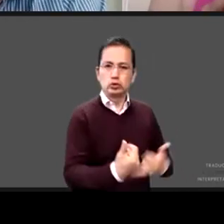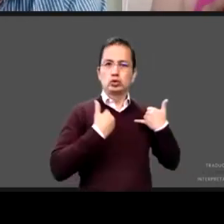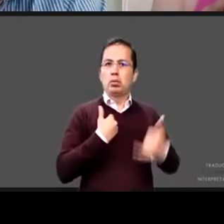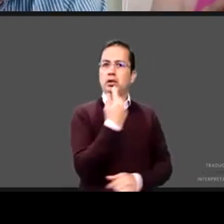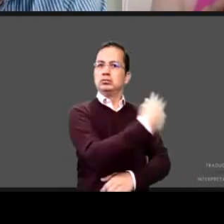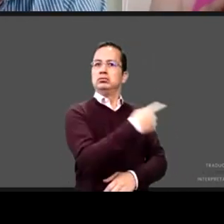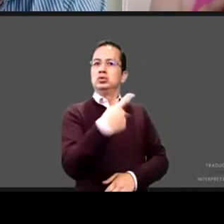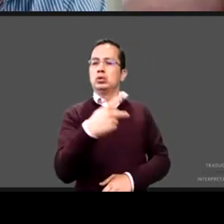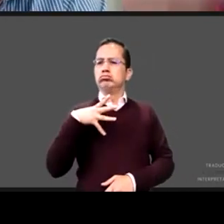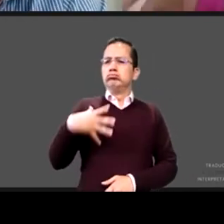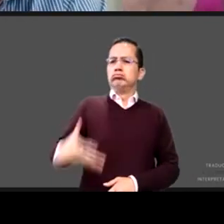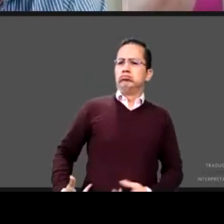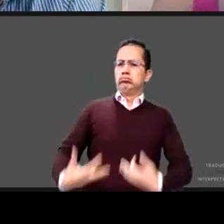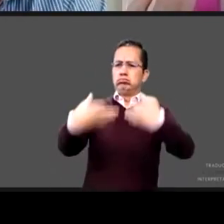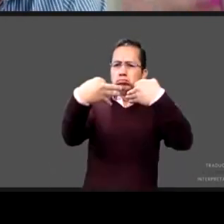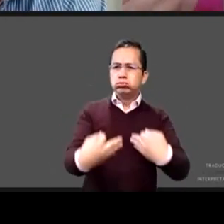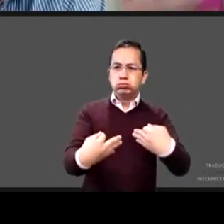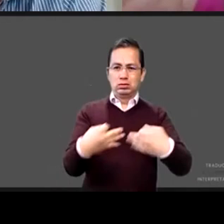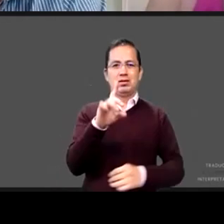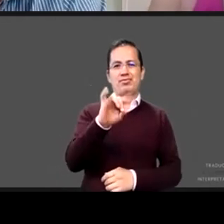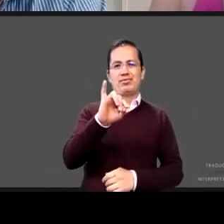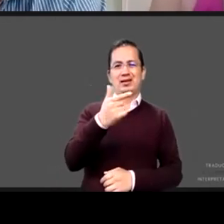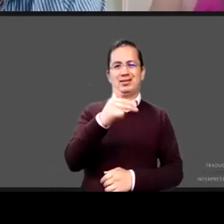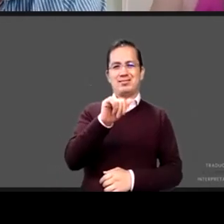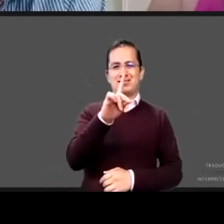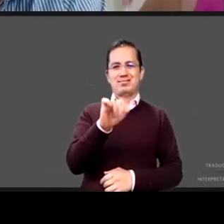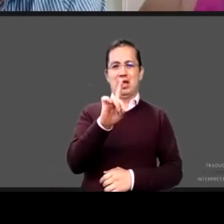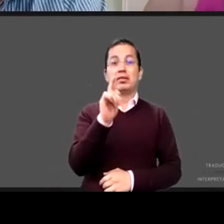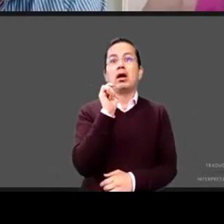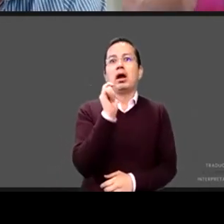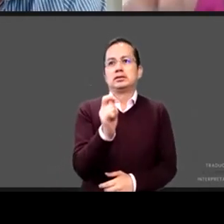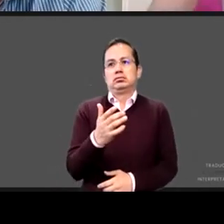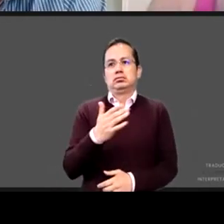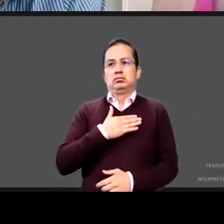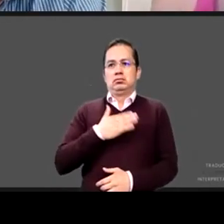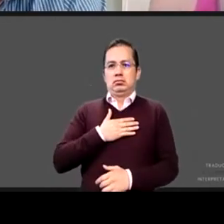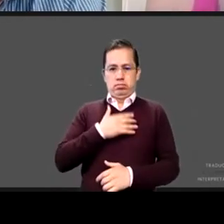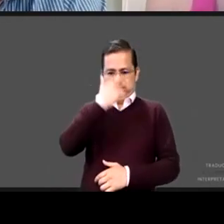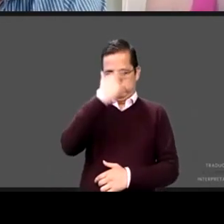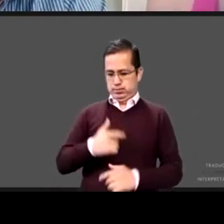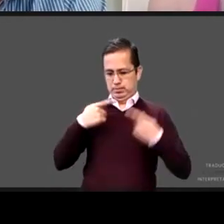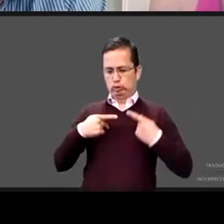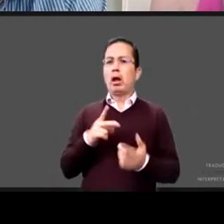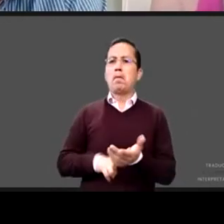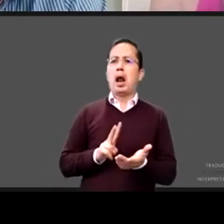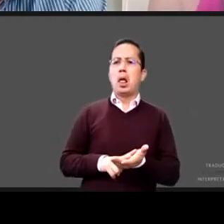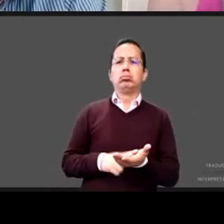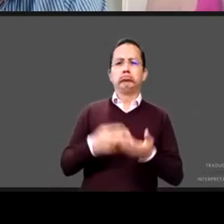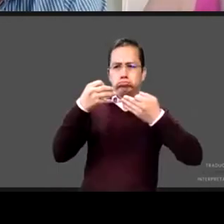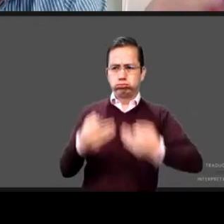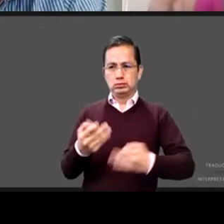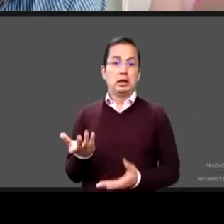como personas. Entonces, ustedes imagínense lo que le decimos a ese valor si día a día lastimamos a los niños y a